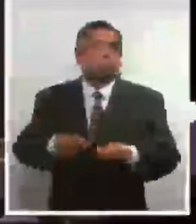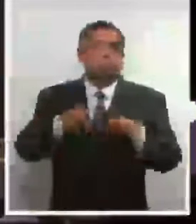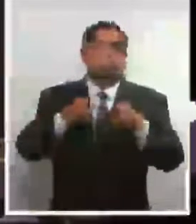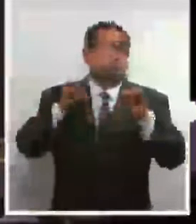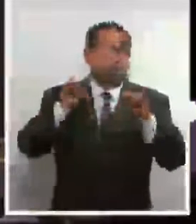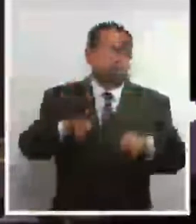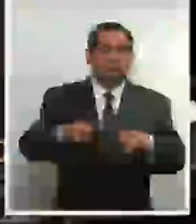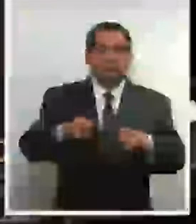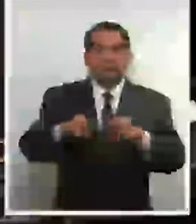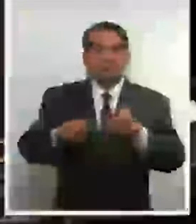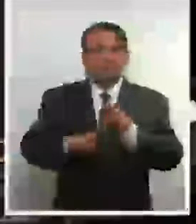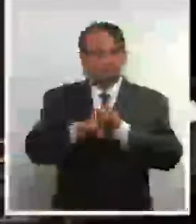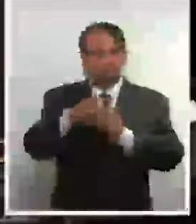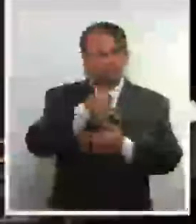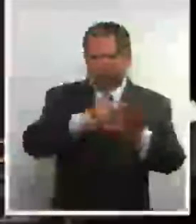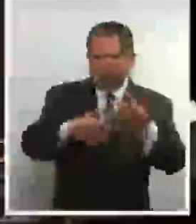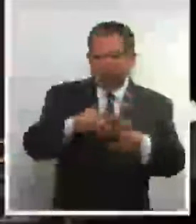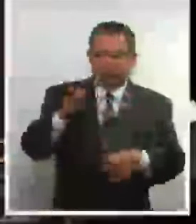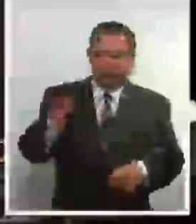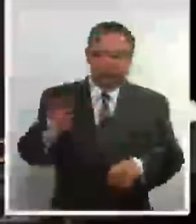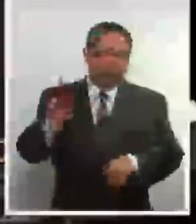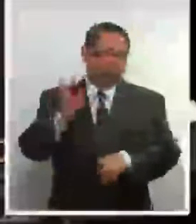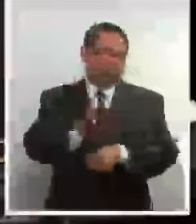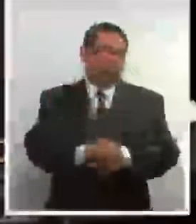violencia y la protección